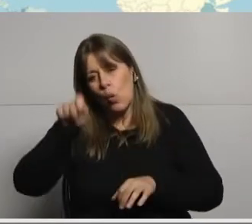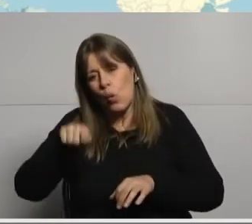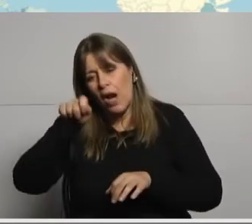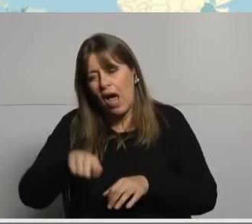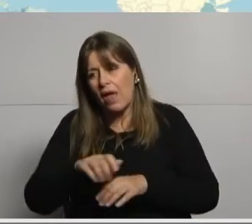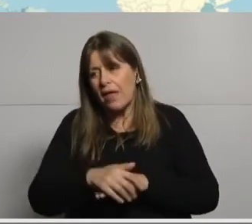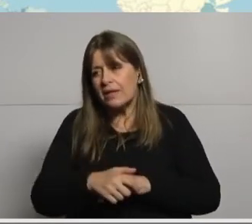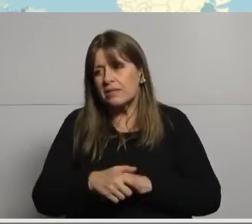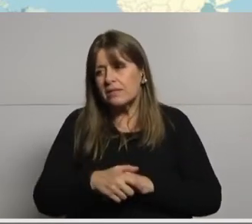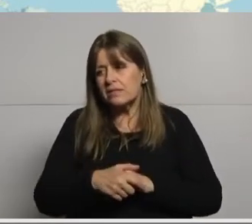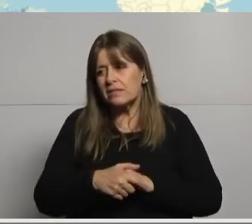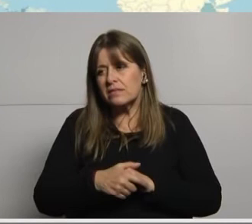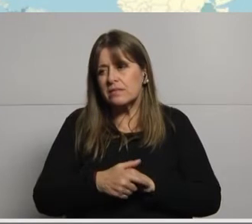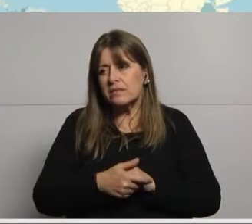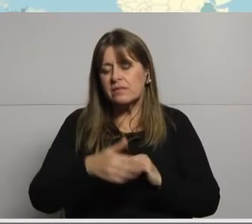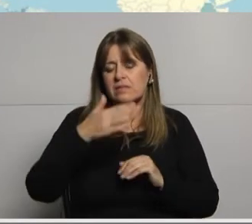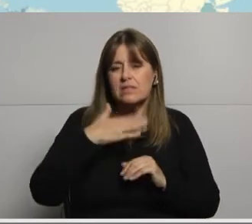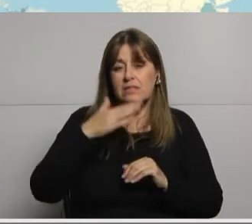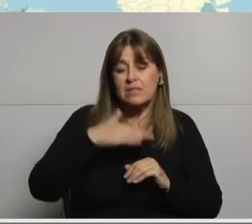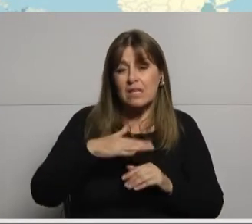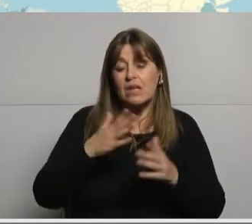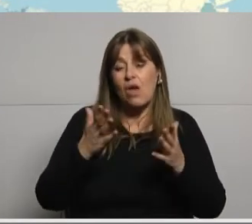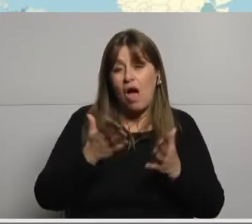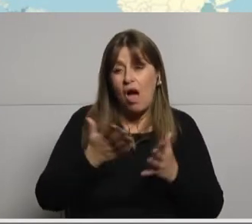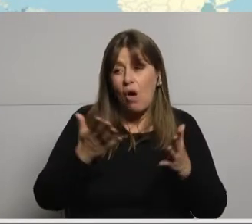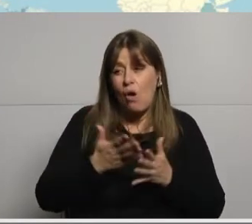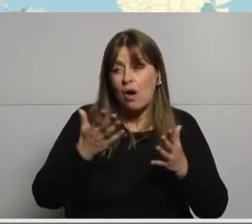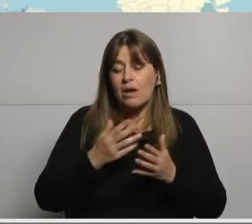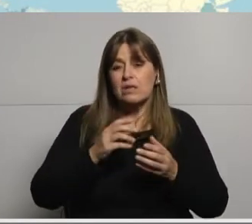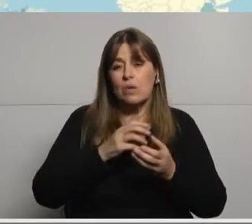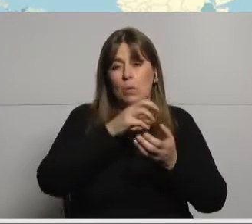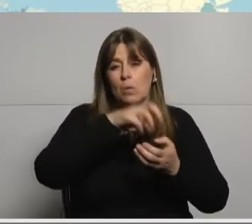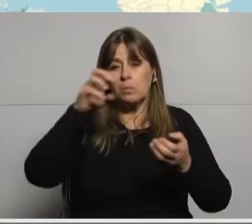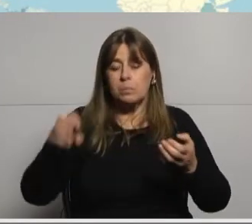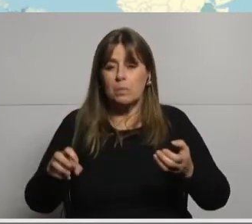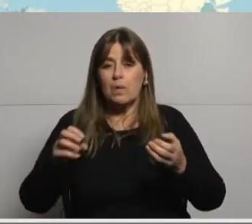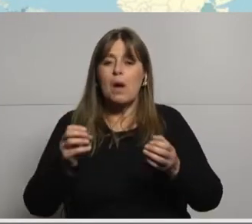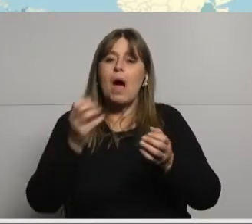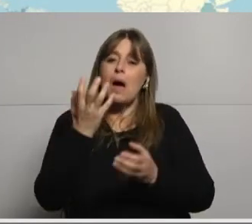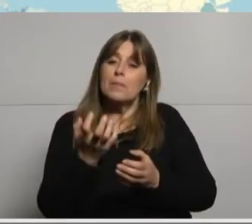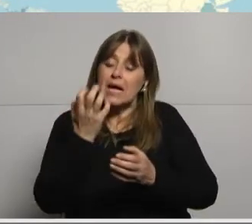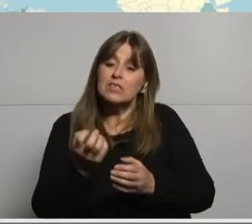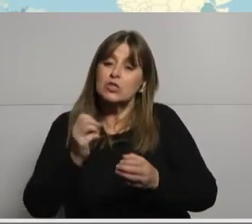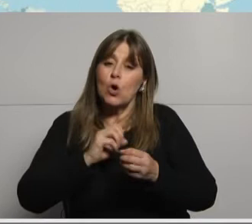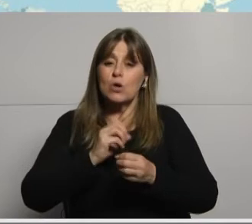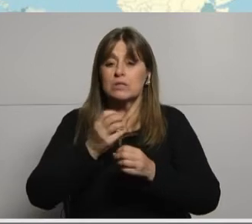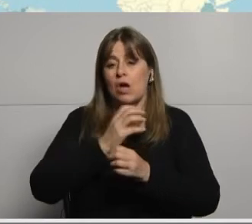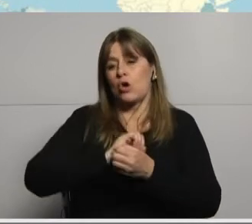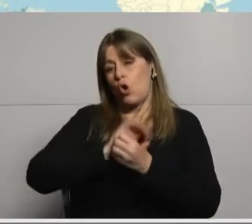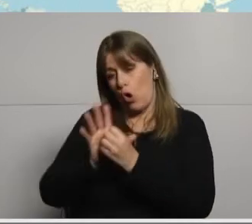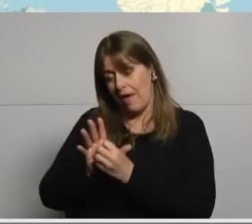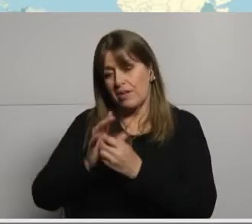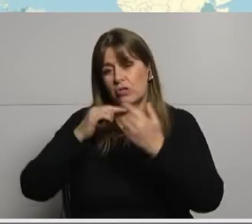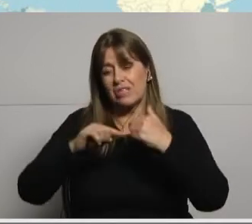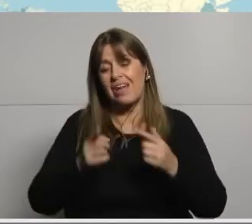ahora tengo entendido que se está viendo de migrar esto para la aplicación coronavirus. Sí, entonces,